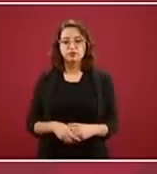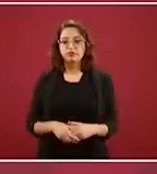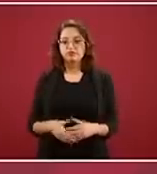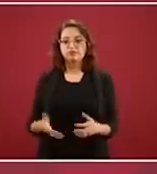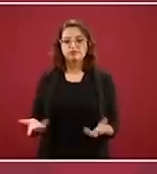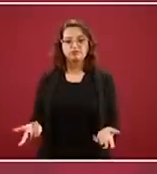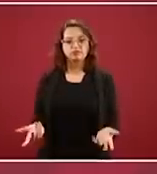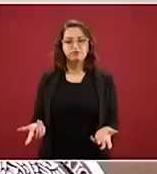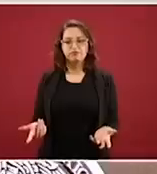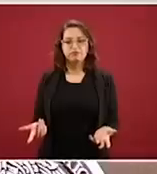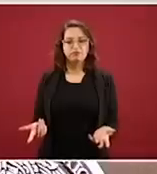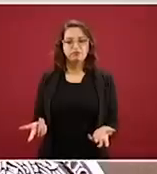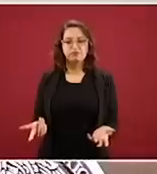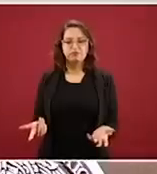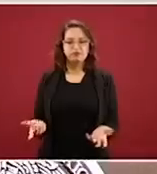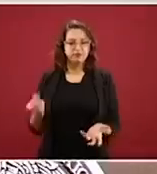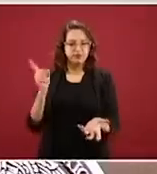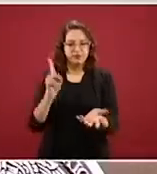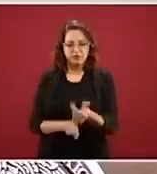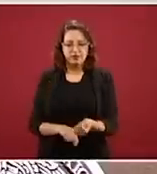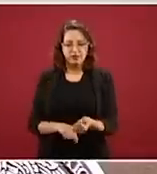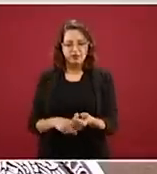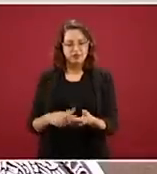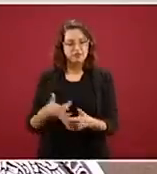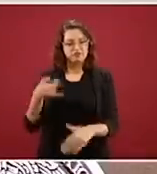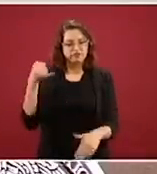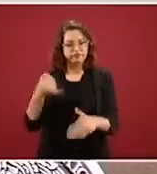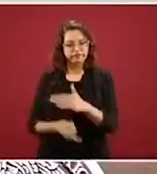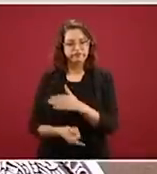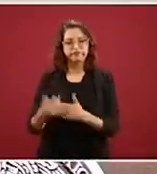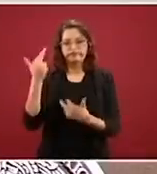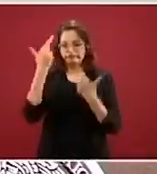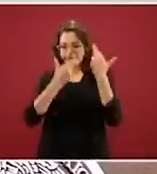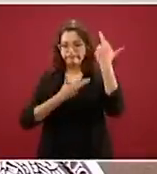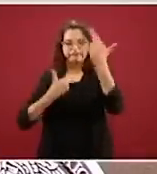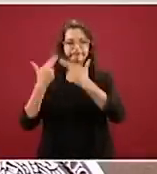cosas que se tienen que revisar.